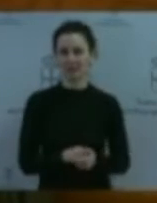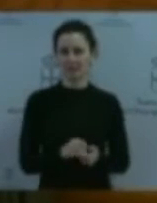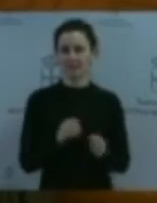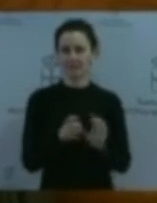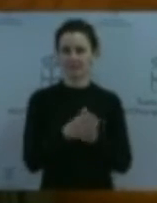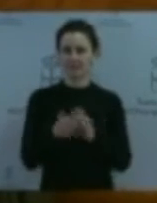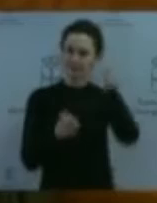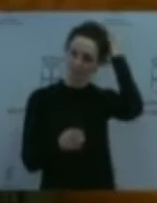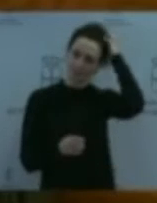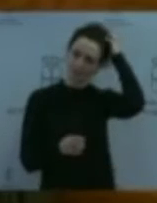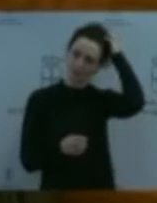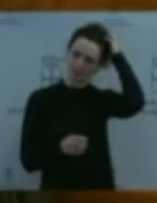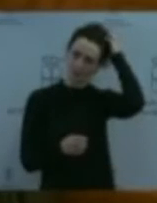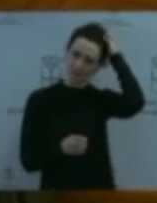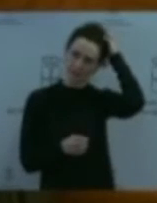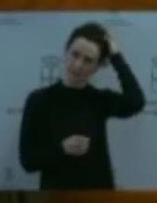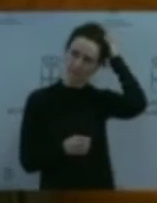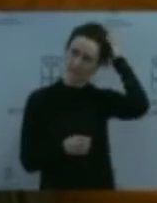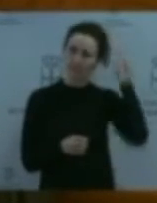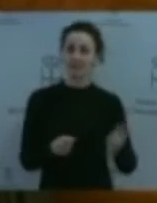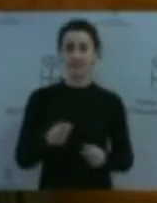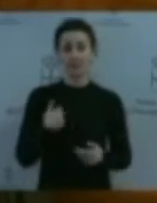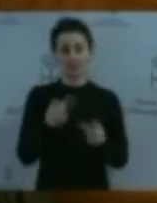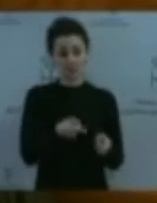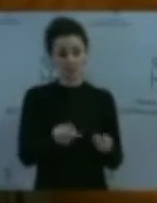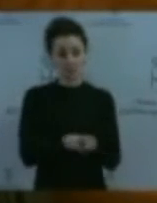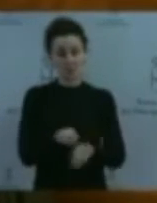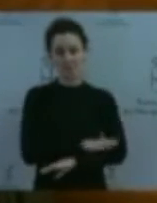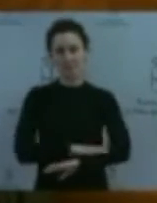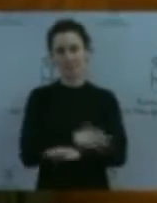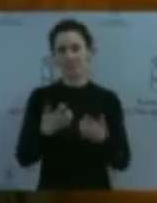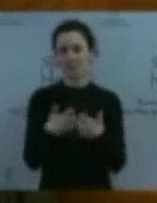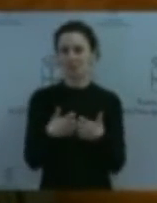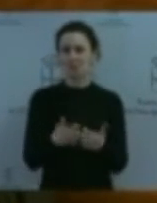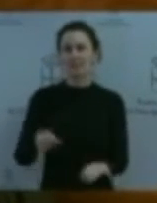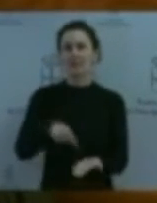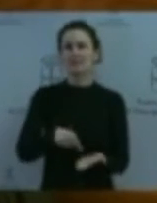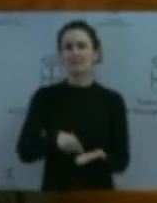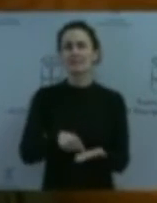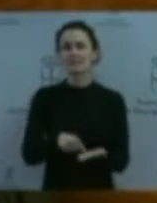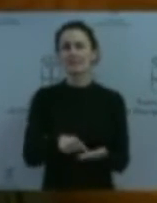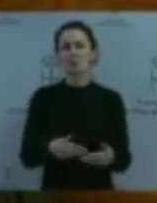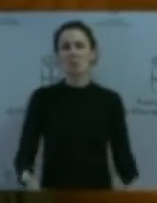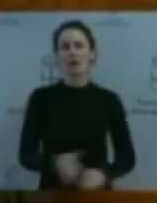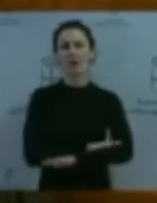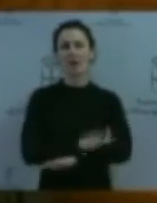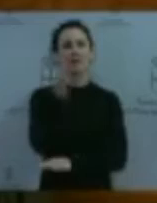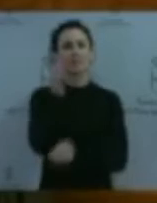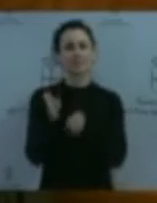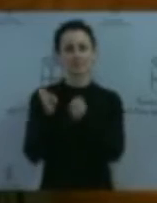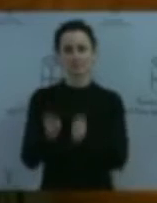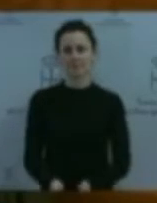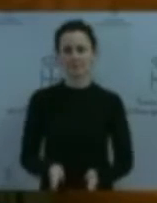qué comunicación se ha tenido con el Ministerio de Industria y qué exigencias se le ha hecho a la ministra Maroto, que ayer decía en una rueda de prensa que están